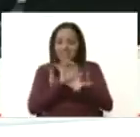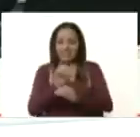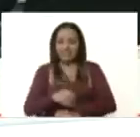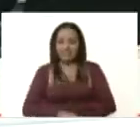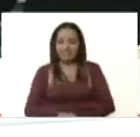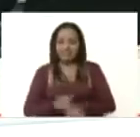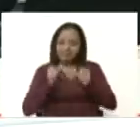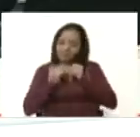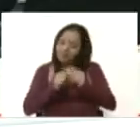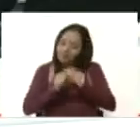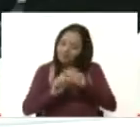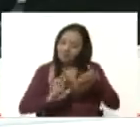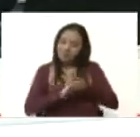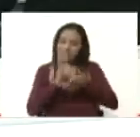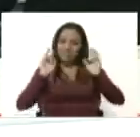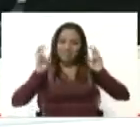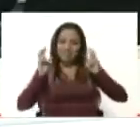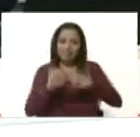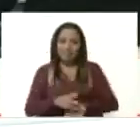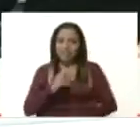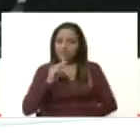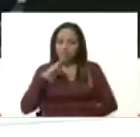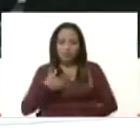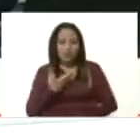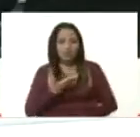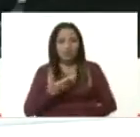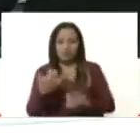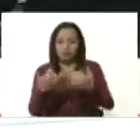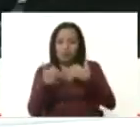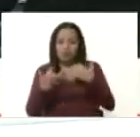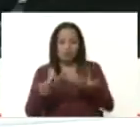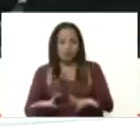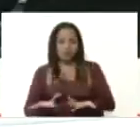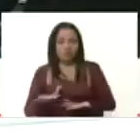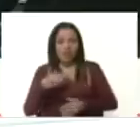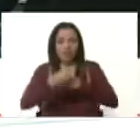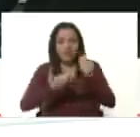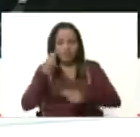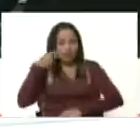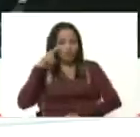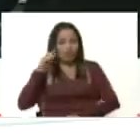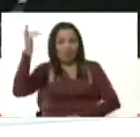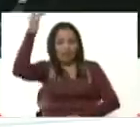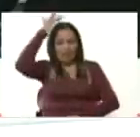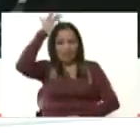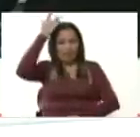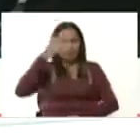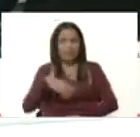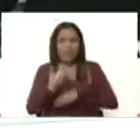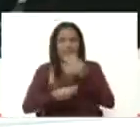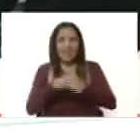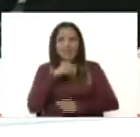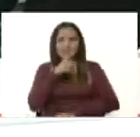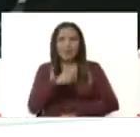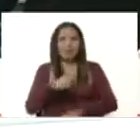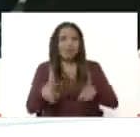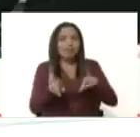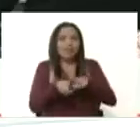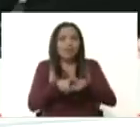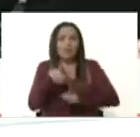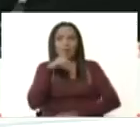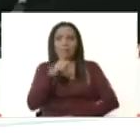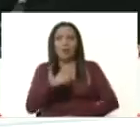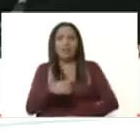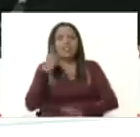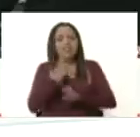Insisto en el tema, pues. Nosotros no podemos nosotros mismos autoengañarnos. Cuando hay algo malo, malo está. Y hay que hacerlo